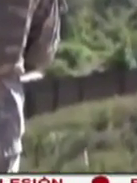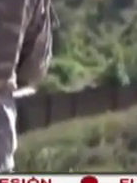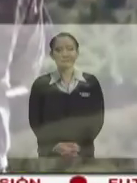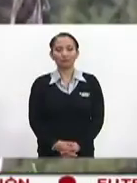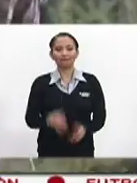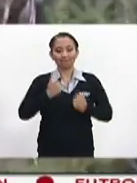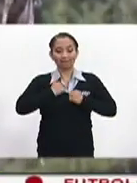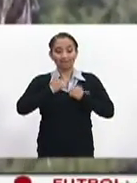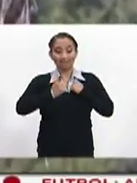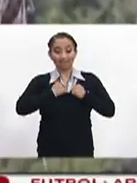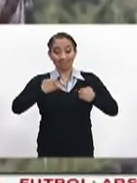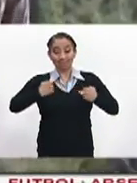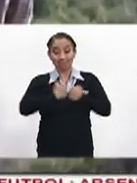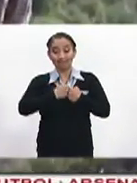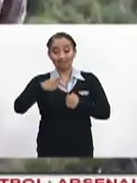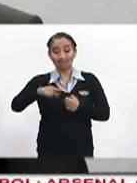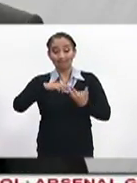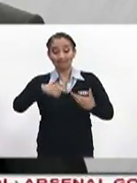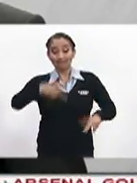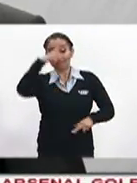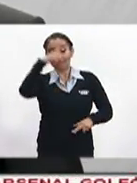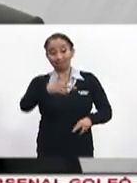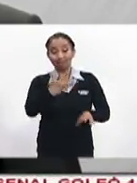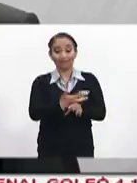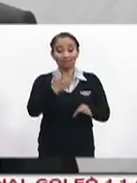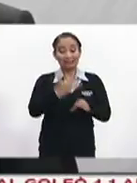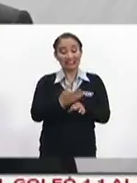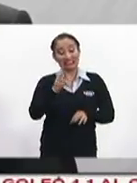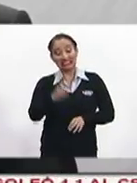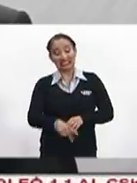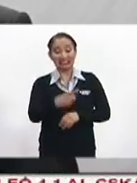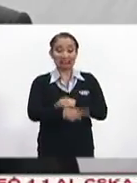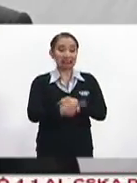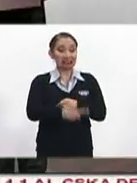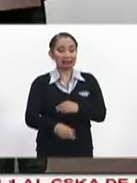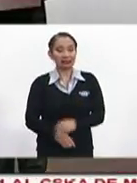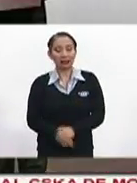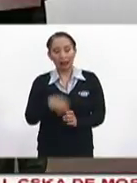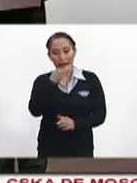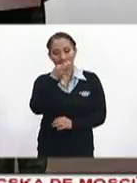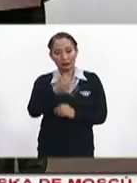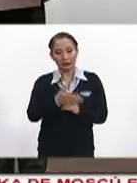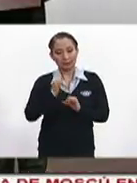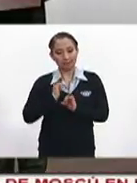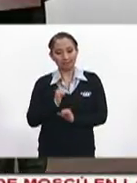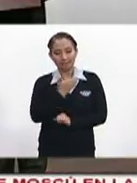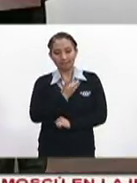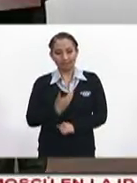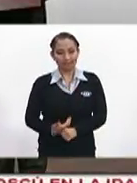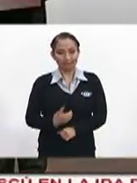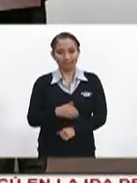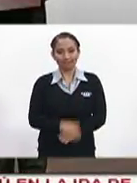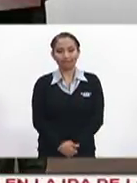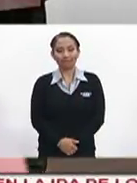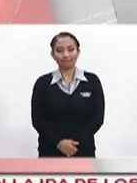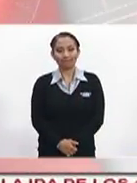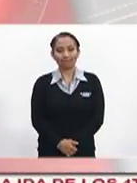De militarizarse la frontera, la relación bilateral con Estados Unidos se dañaría, afirmó la Presidencia de la